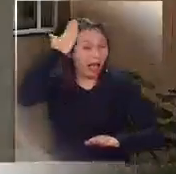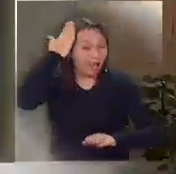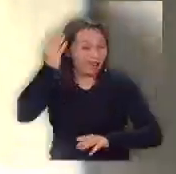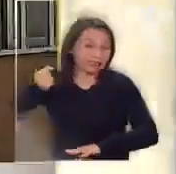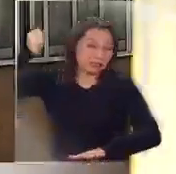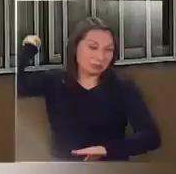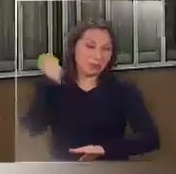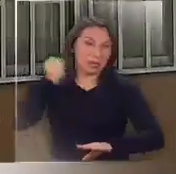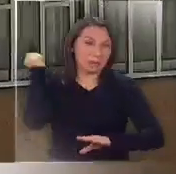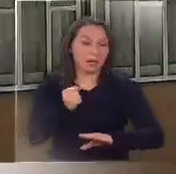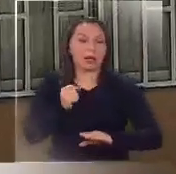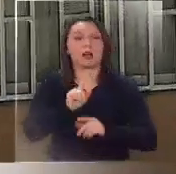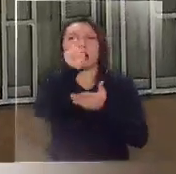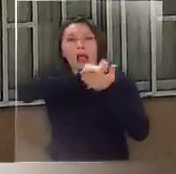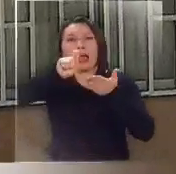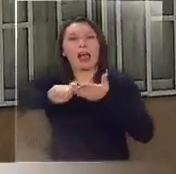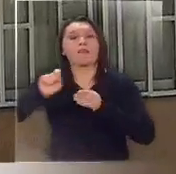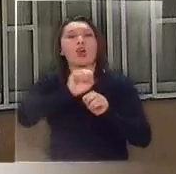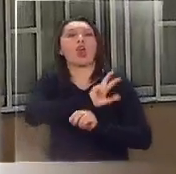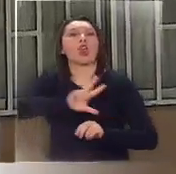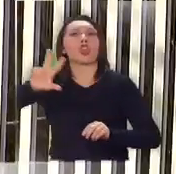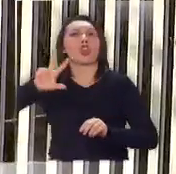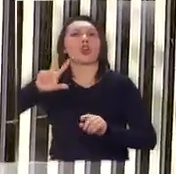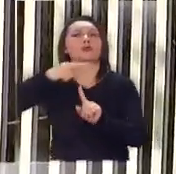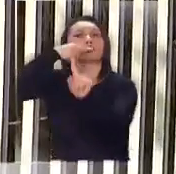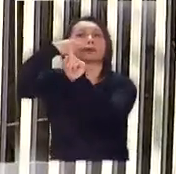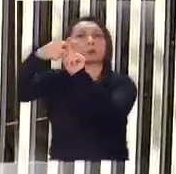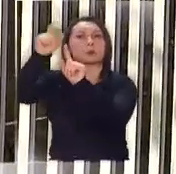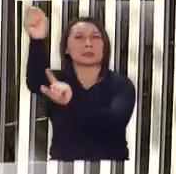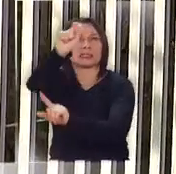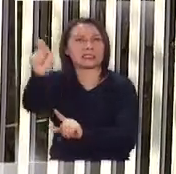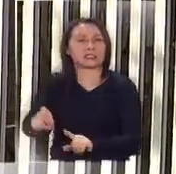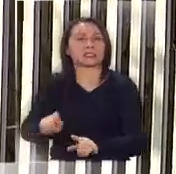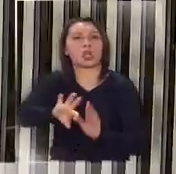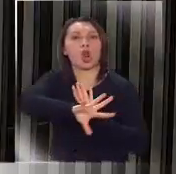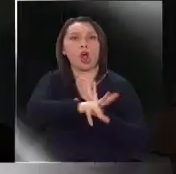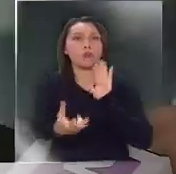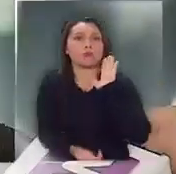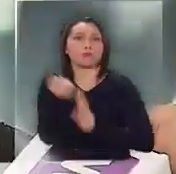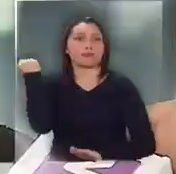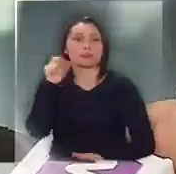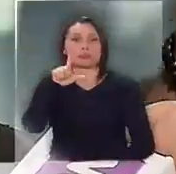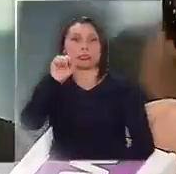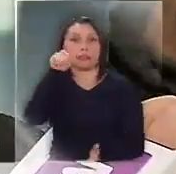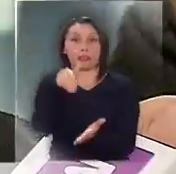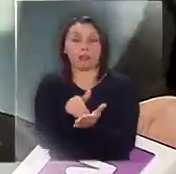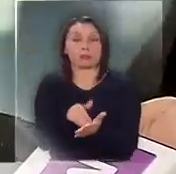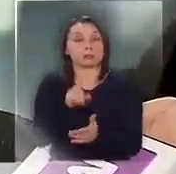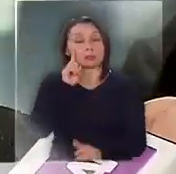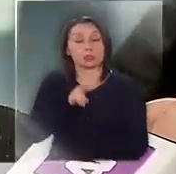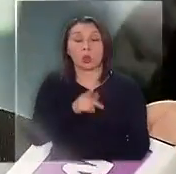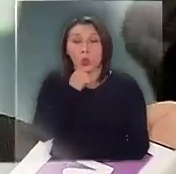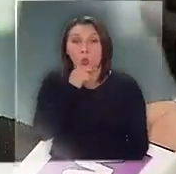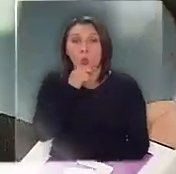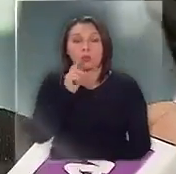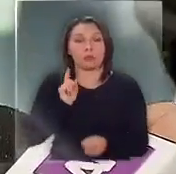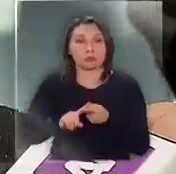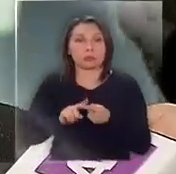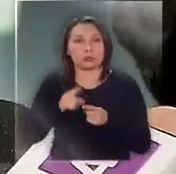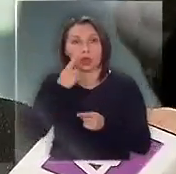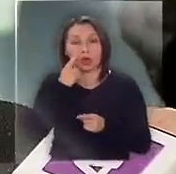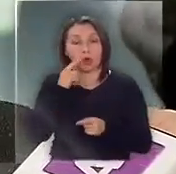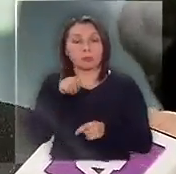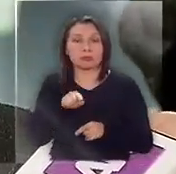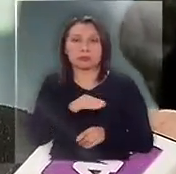un mazo, escribió Dios acompañado de una cruz en la muralla y le robó 70.000 pesos. No tenemos duda respecto de su participación en